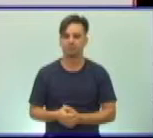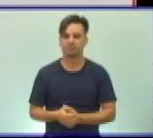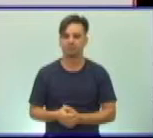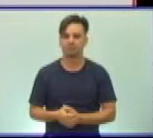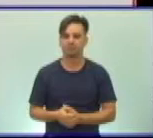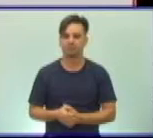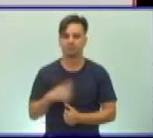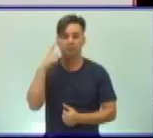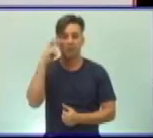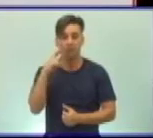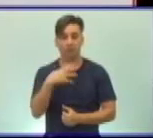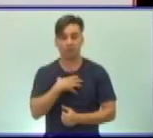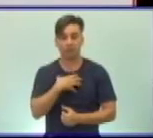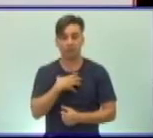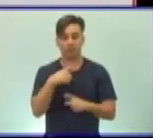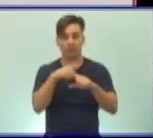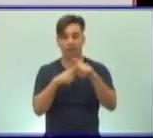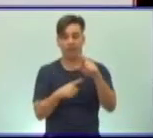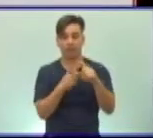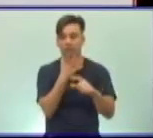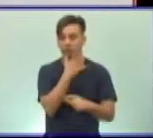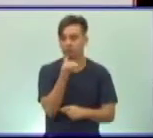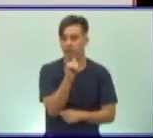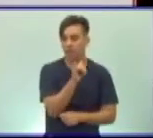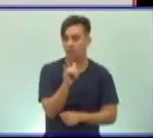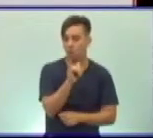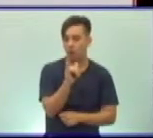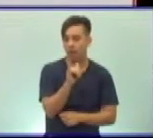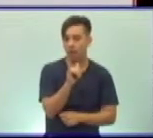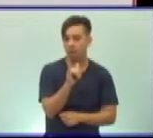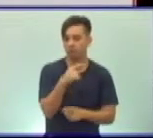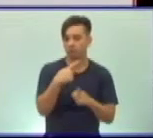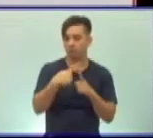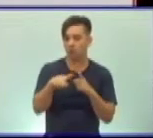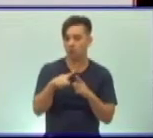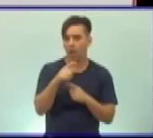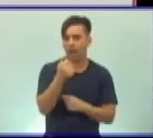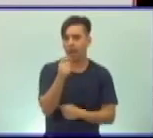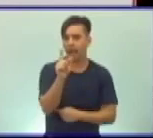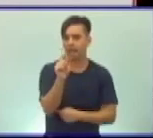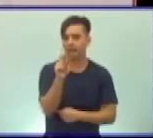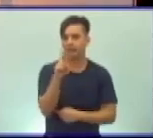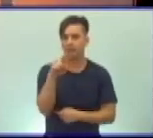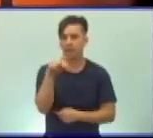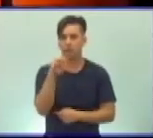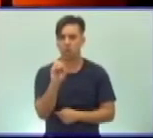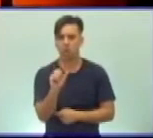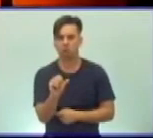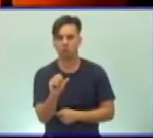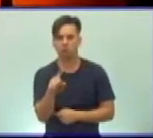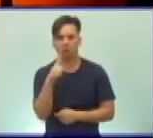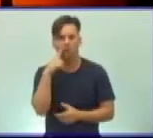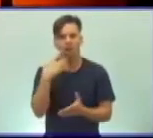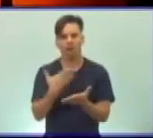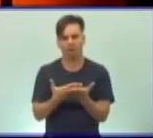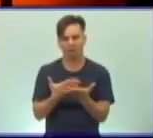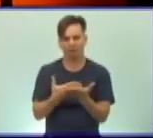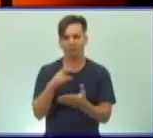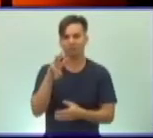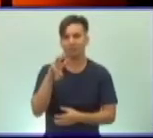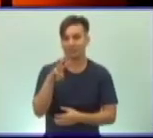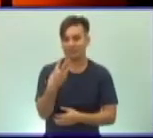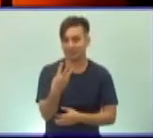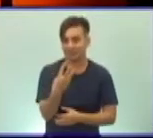eran iguales y eran alternos, y luego uno de esos alternos es igual a otro por correspondiente, entonces ellos tres